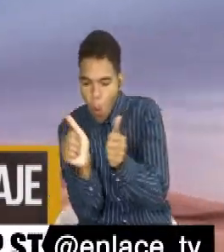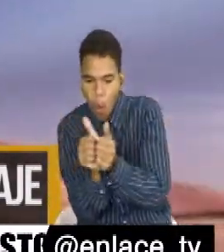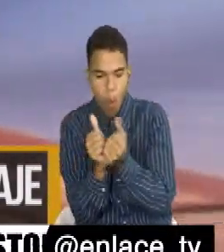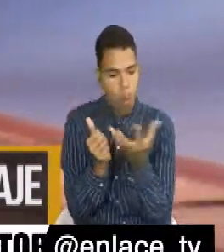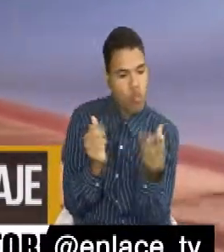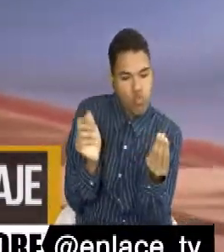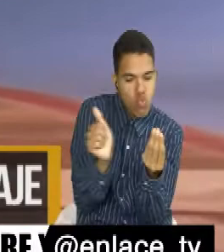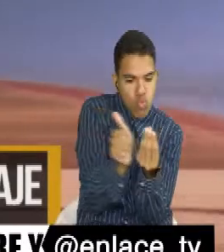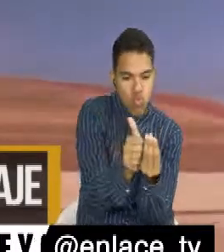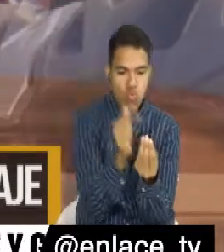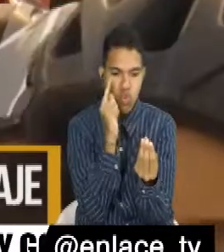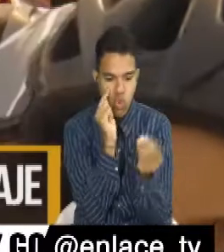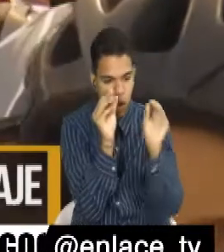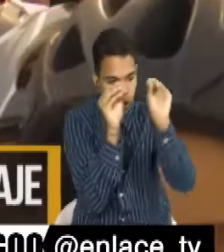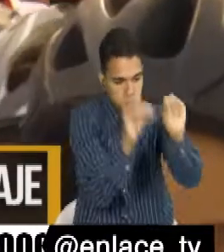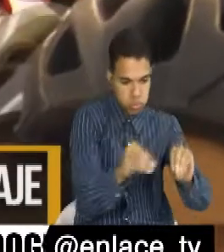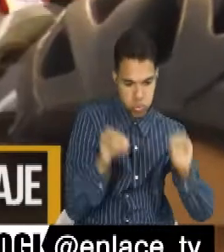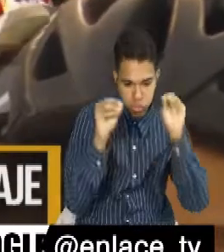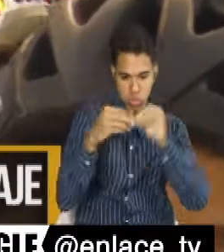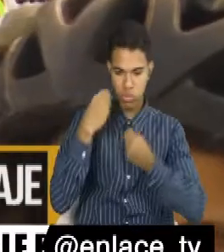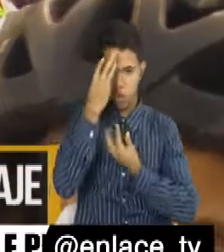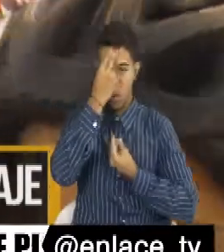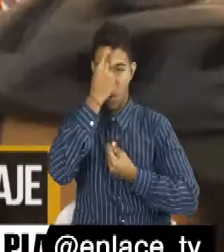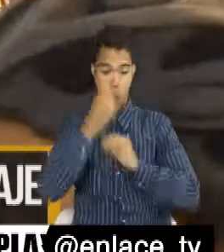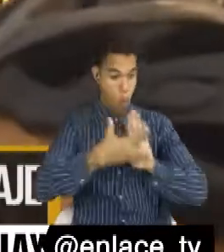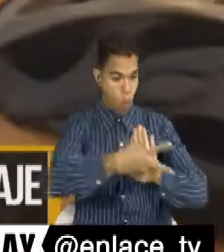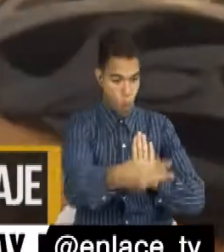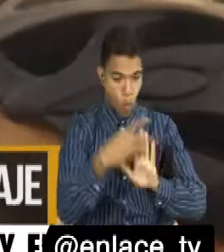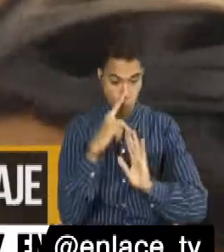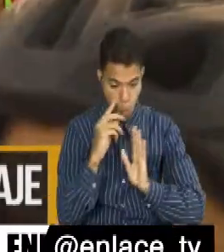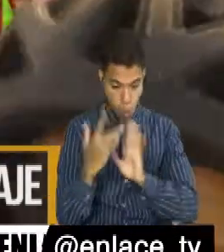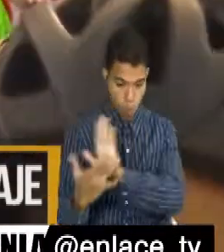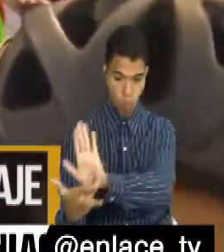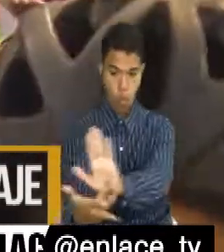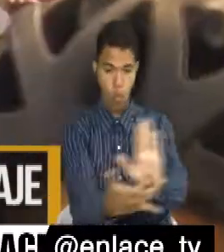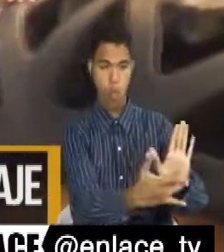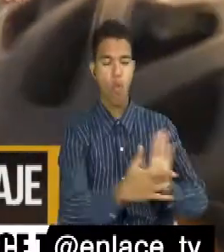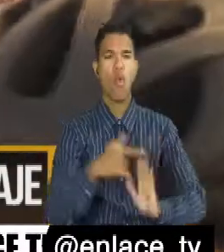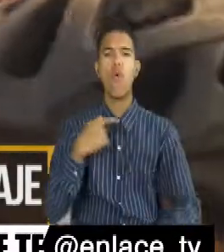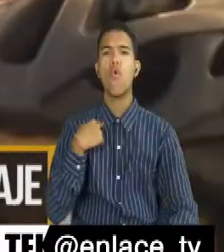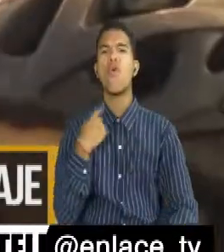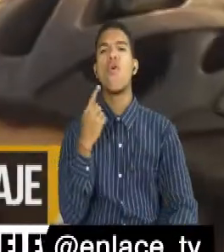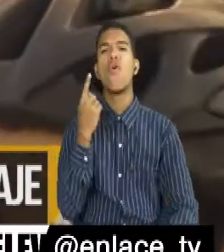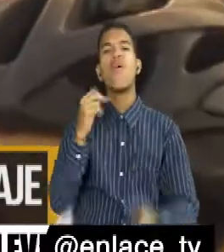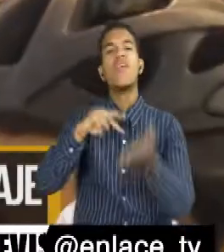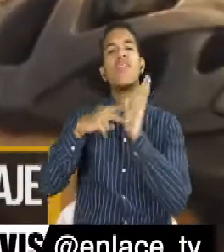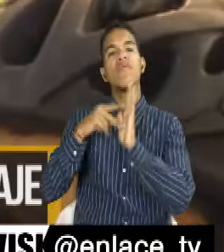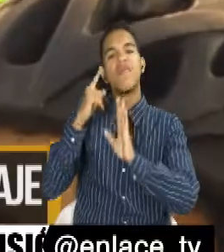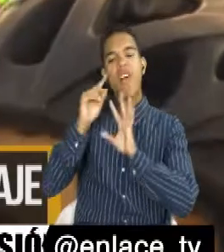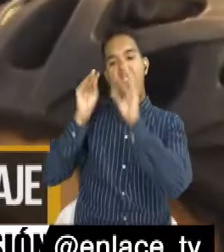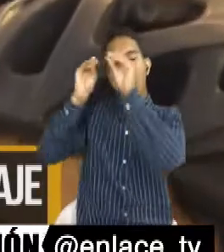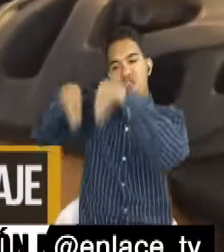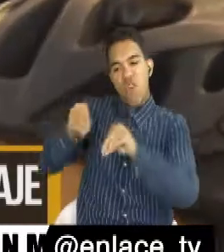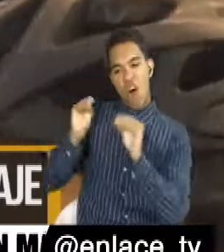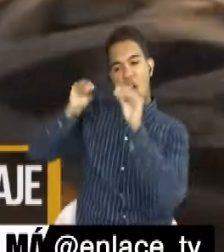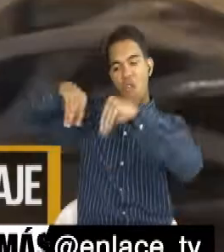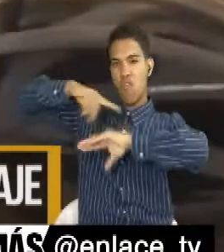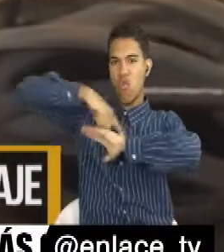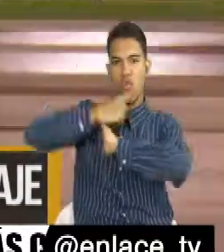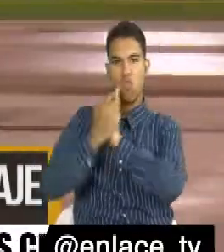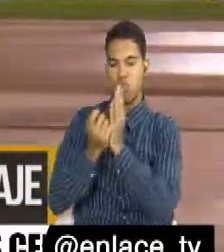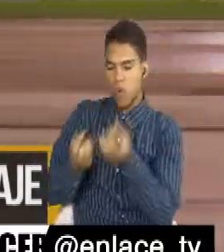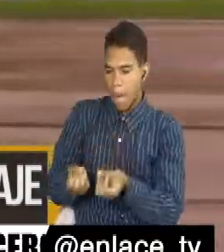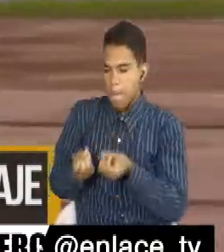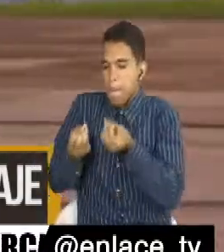por demostrar los valores, no solo, porque ustedes saben que esto es una escuela de formación y lo otro, lo que estamos enseñando es